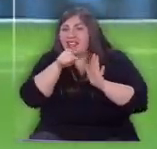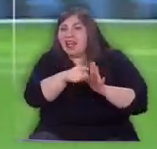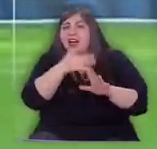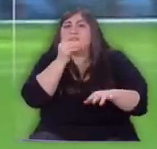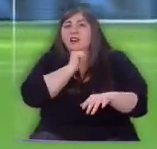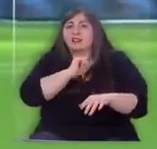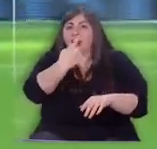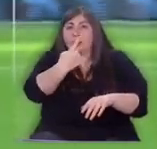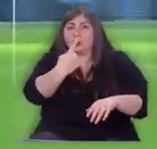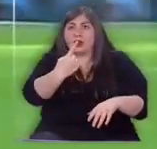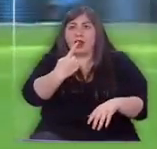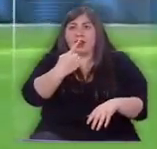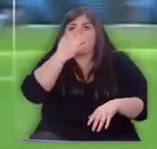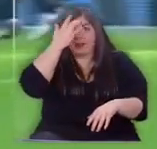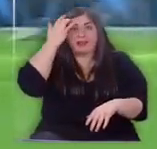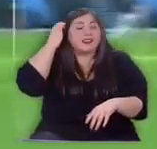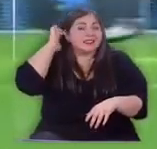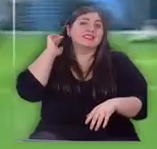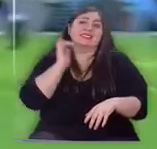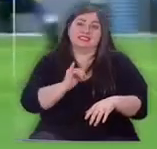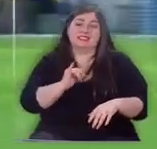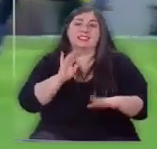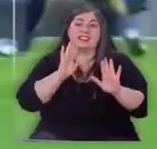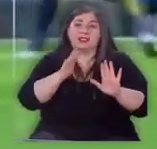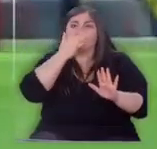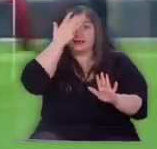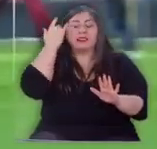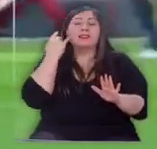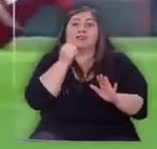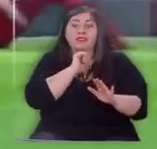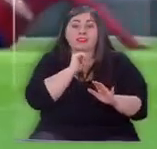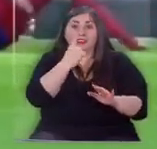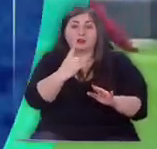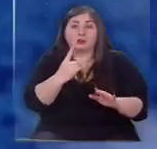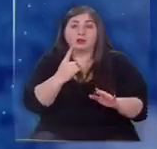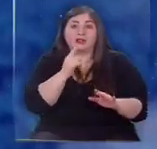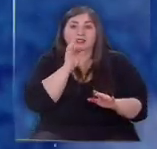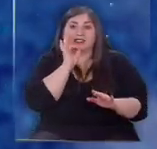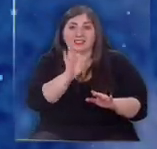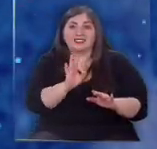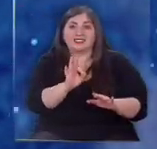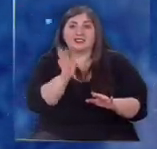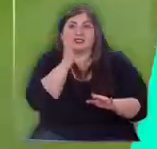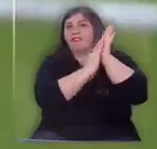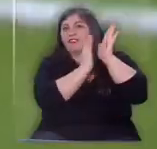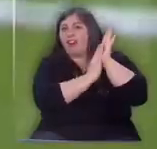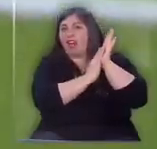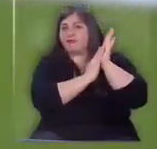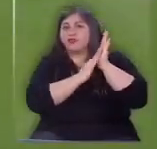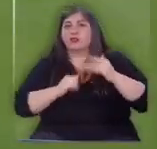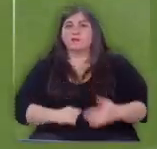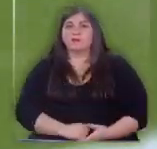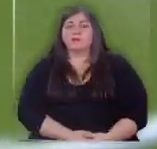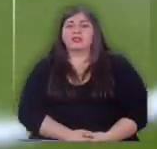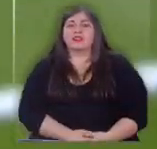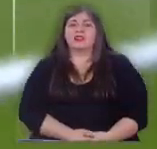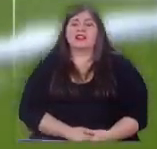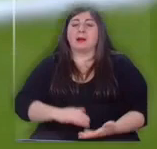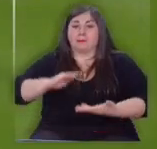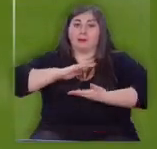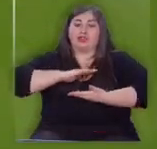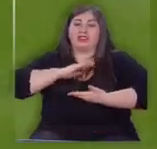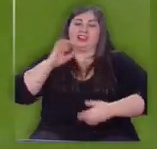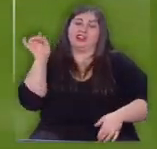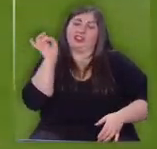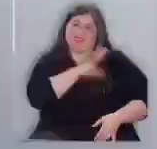una, sí, por si estaba esperando que va a faltar una, te lo digo de inmediato que no va a estar por el portero de